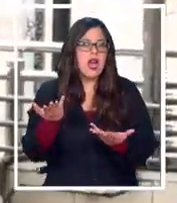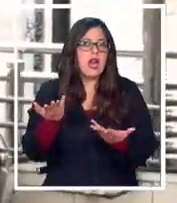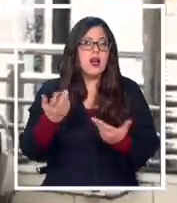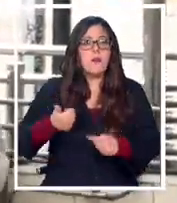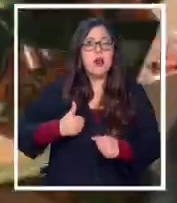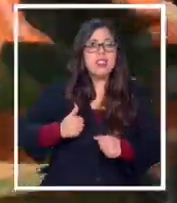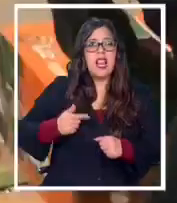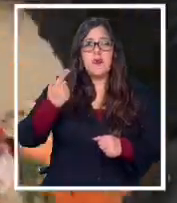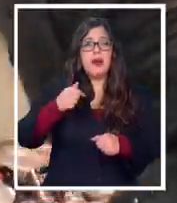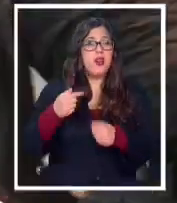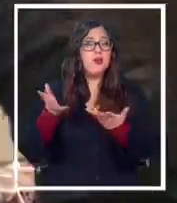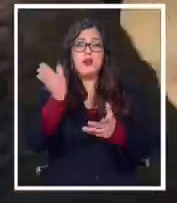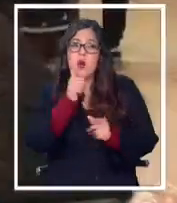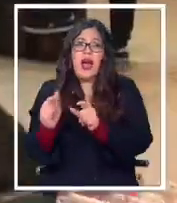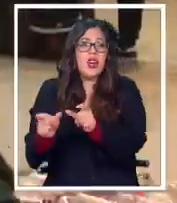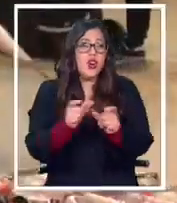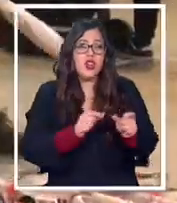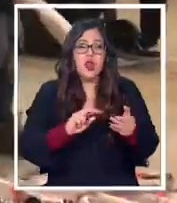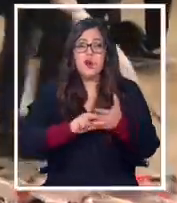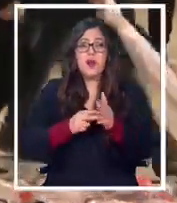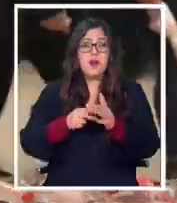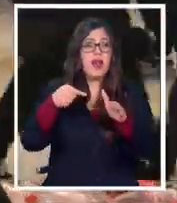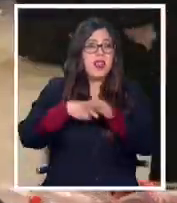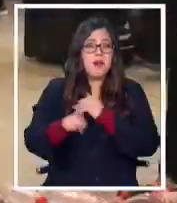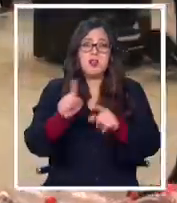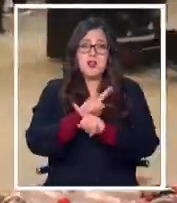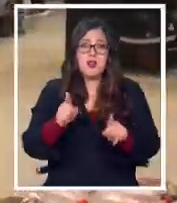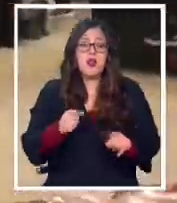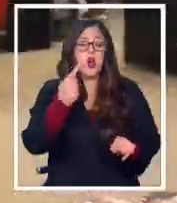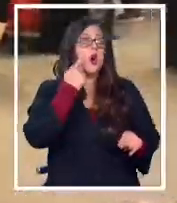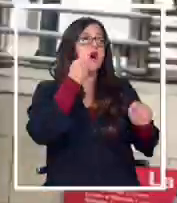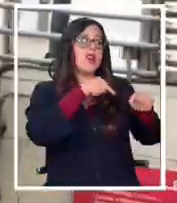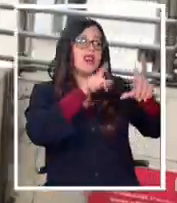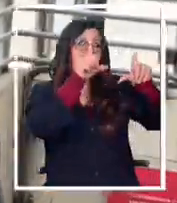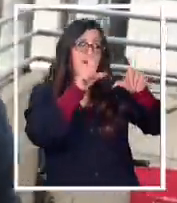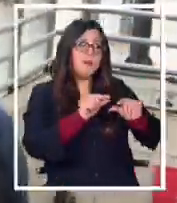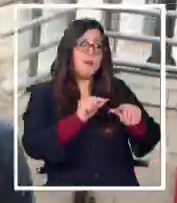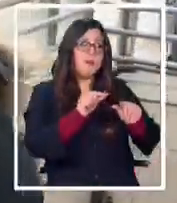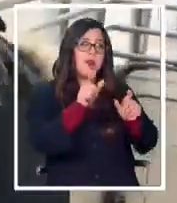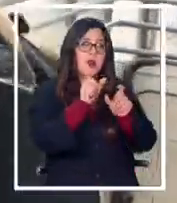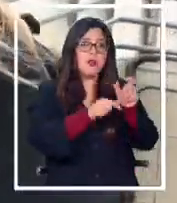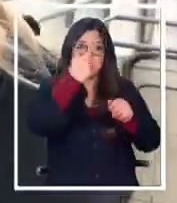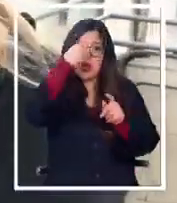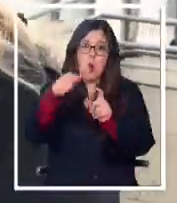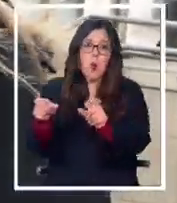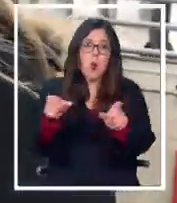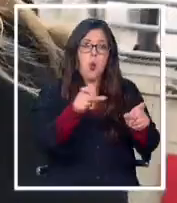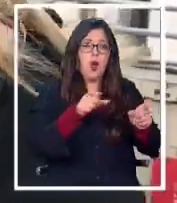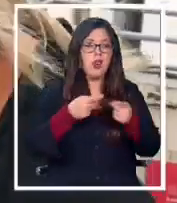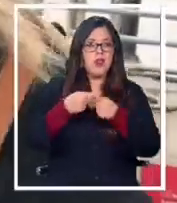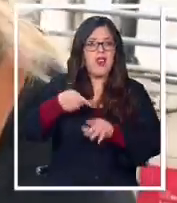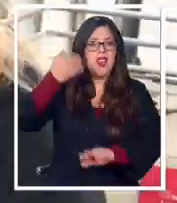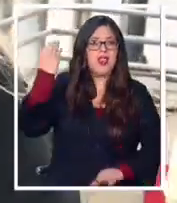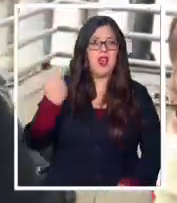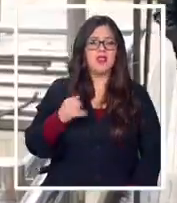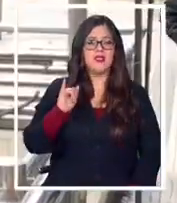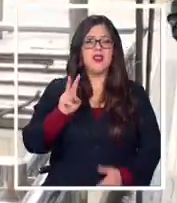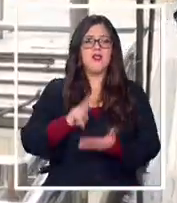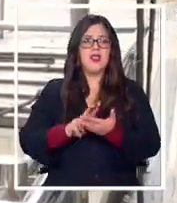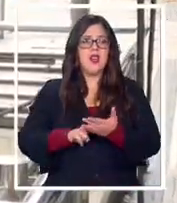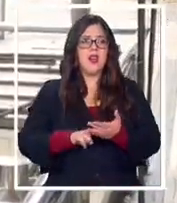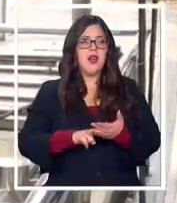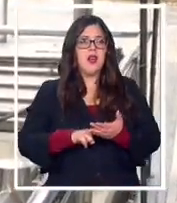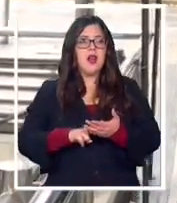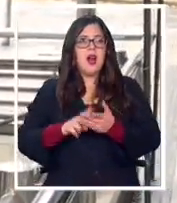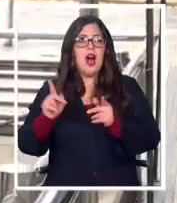delincuencia se desató. No es un problema de metro. Ahora igual se ven menos vigilantes que antes. Sí. Eso es cierto. Me fui